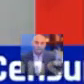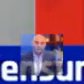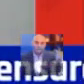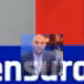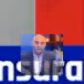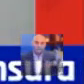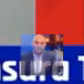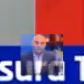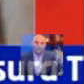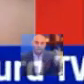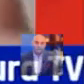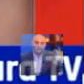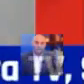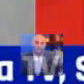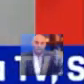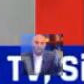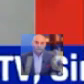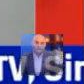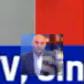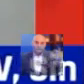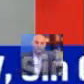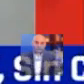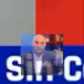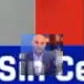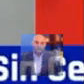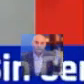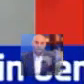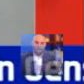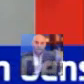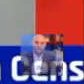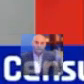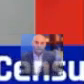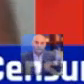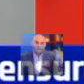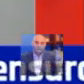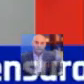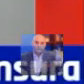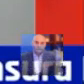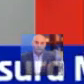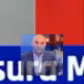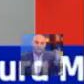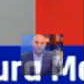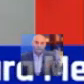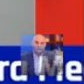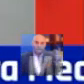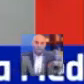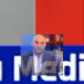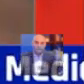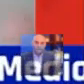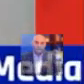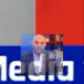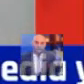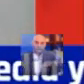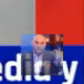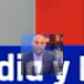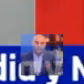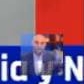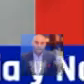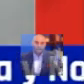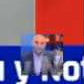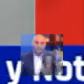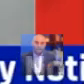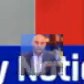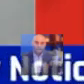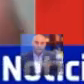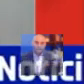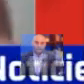traidores a la patria, aunque me acusen de ser un patriota recalcitrante, lo soy, y con